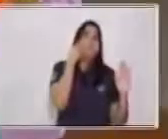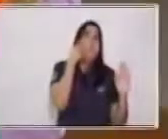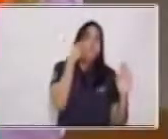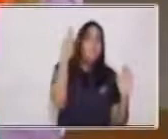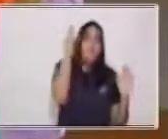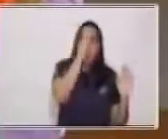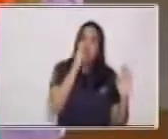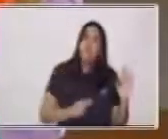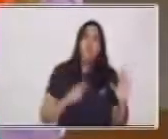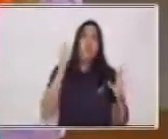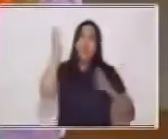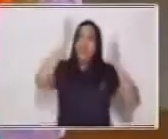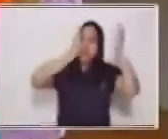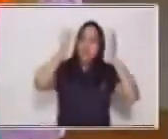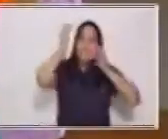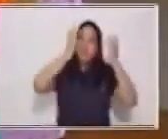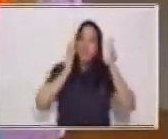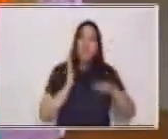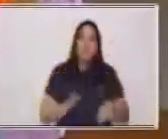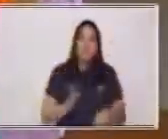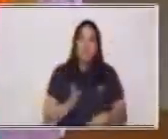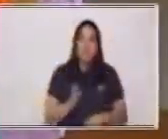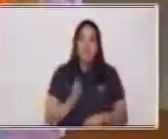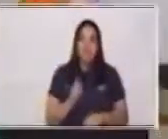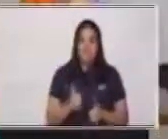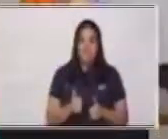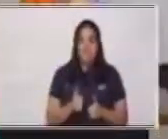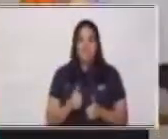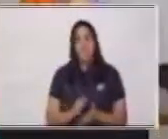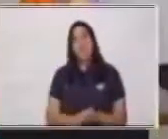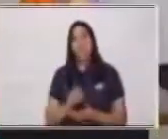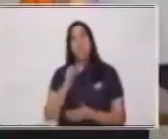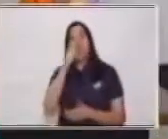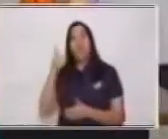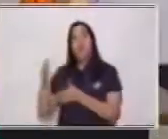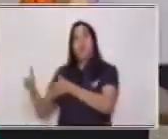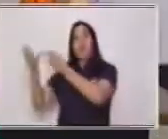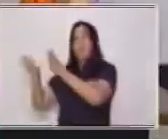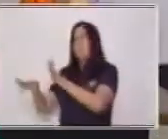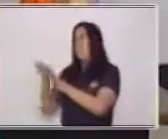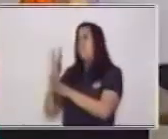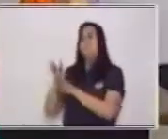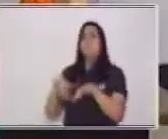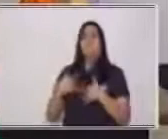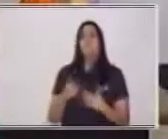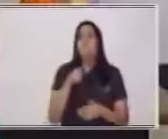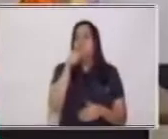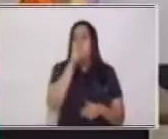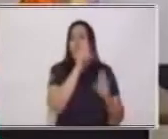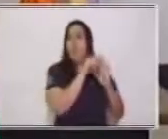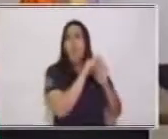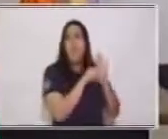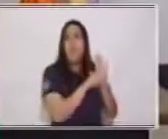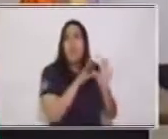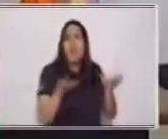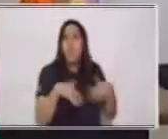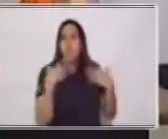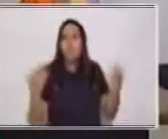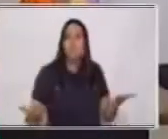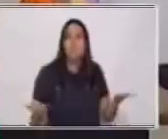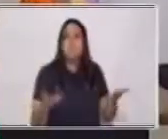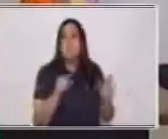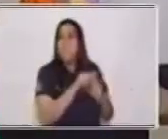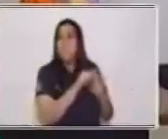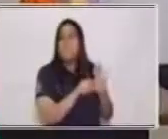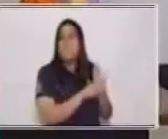Vamos a sacar ya, solo nos quedan unas cuantas. ¿En qué grado estás? ¿La clase de hoy para qué